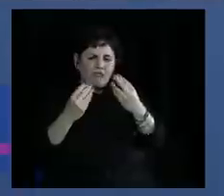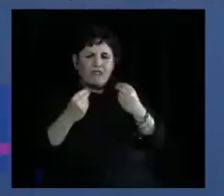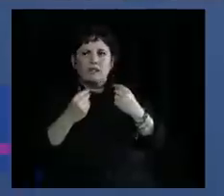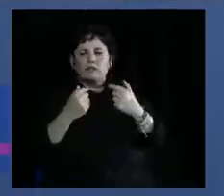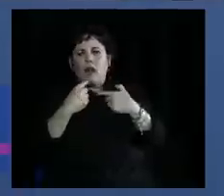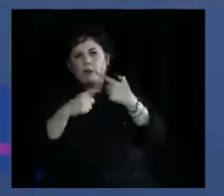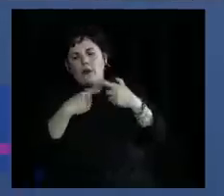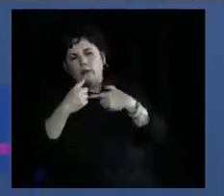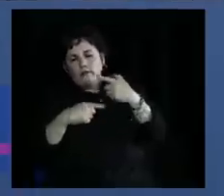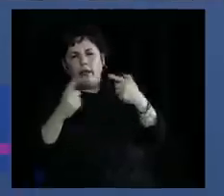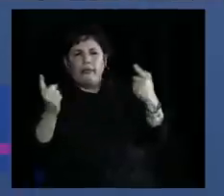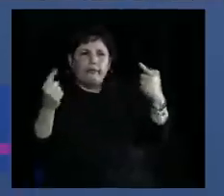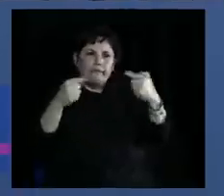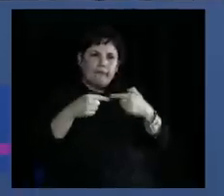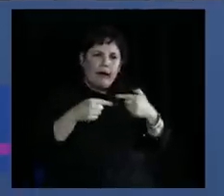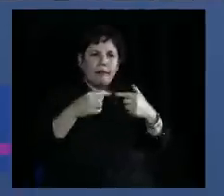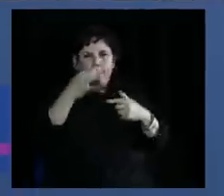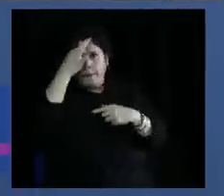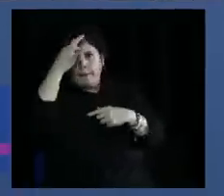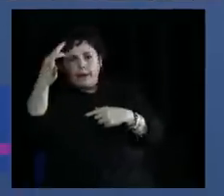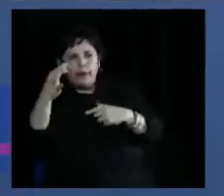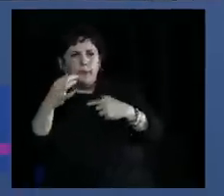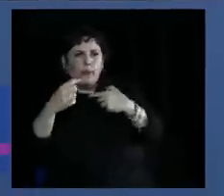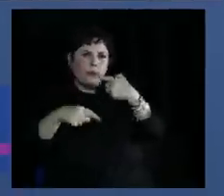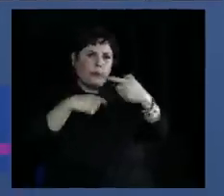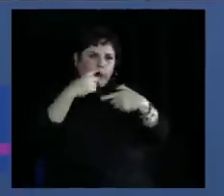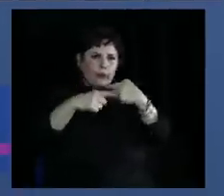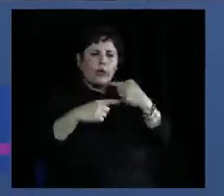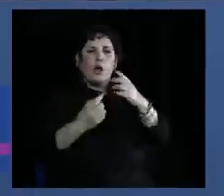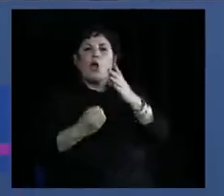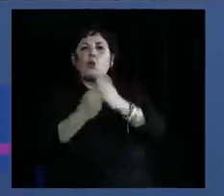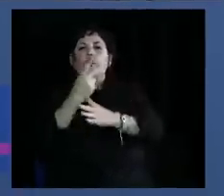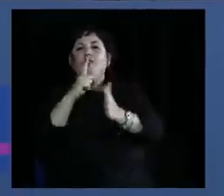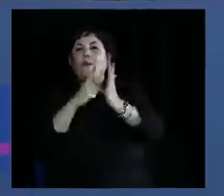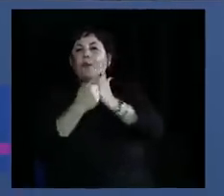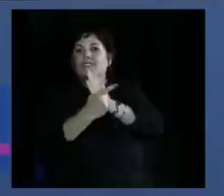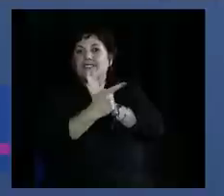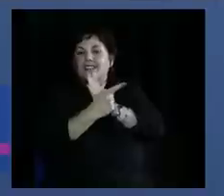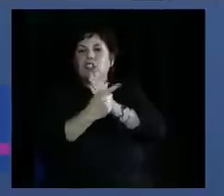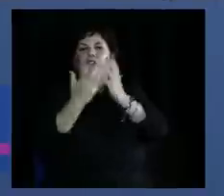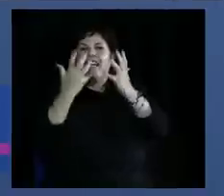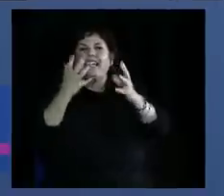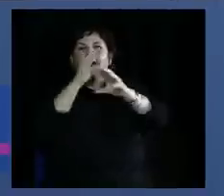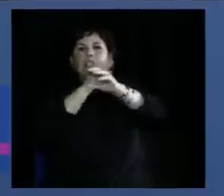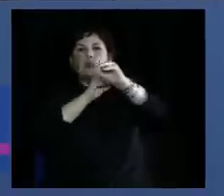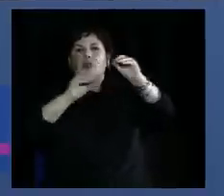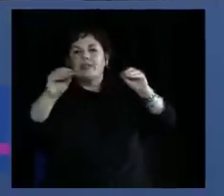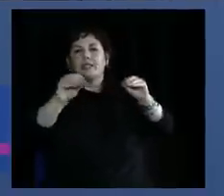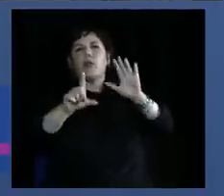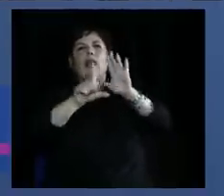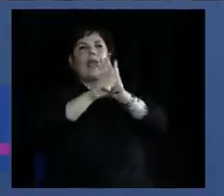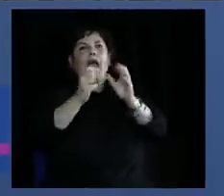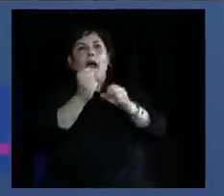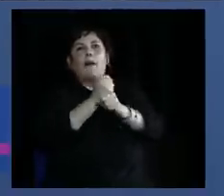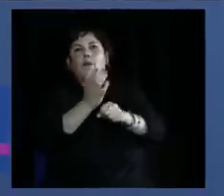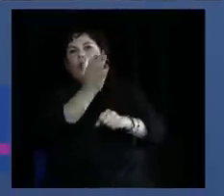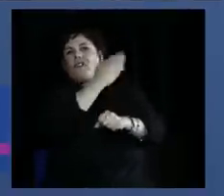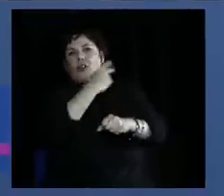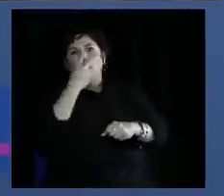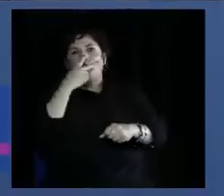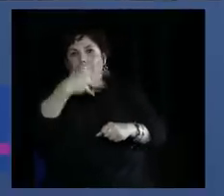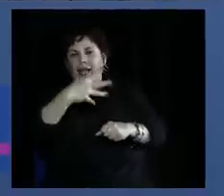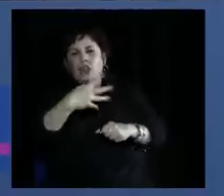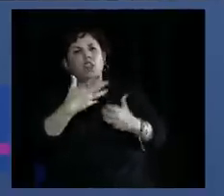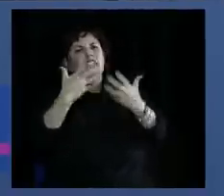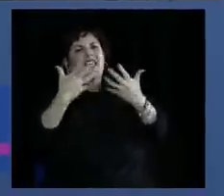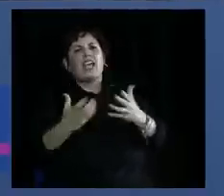hemos debatido con diversos expertos. El nuevo proyecto para ley de medios busca sustituir la ley que se aprobó en 2014 y generar